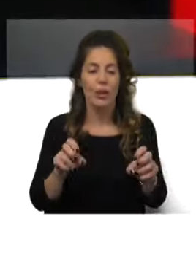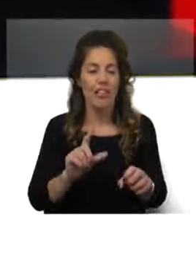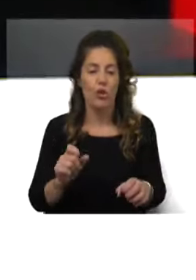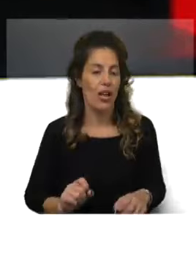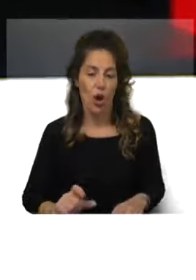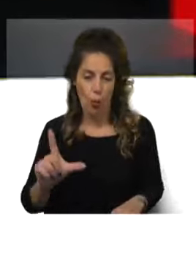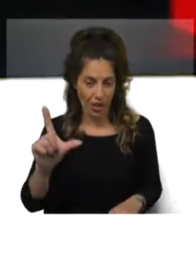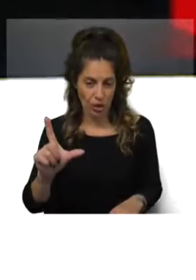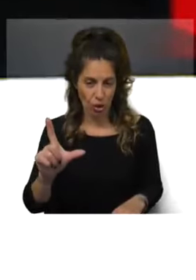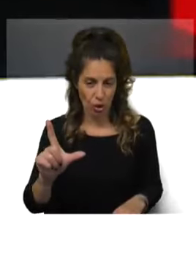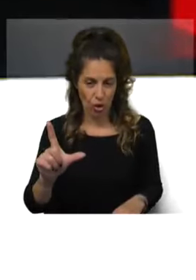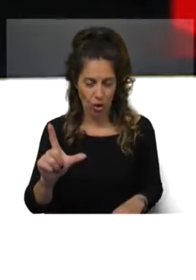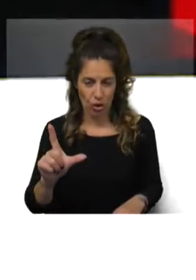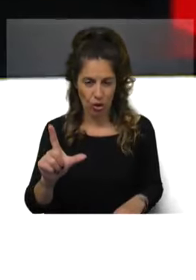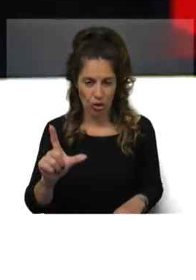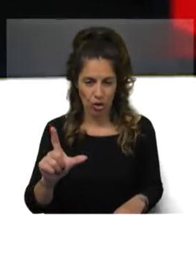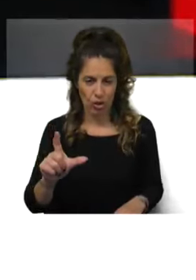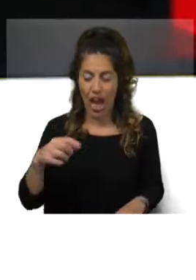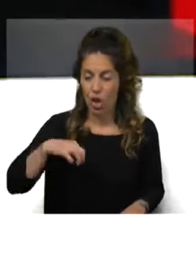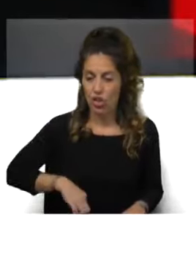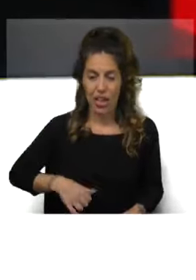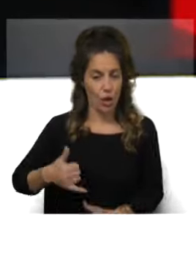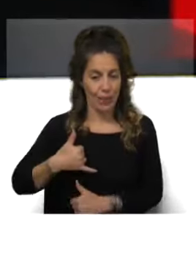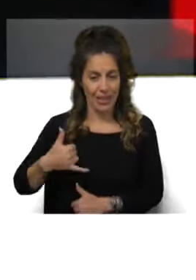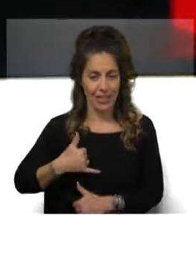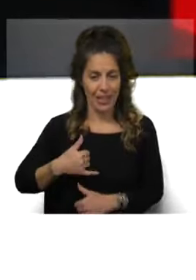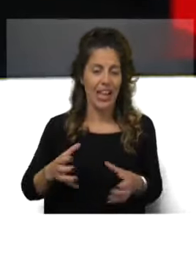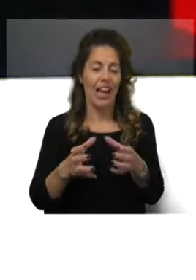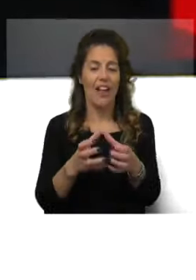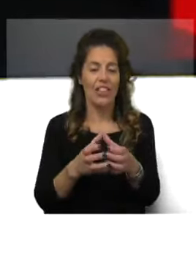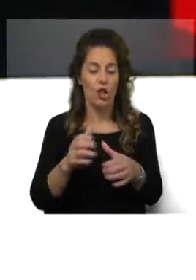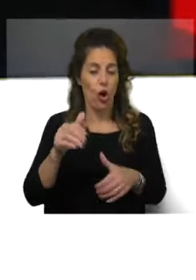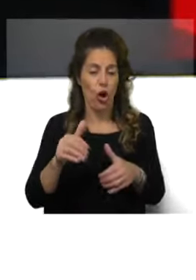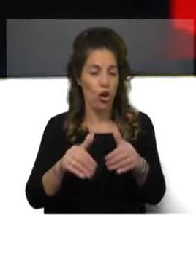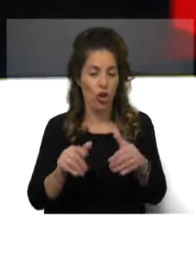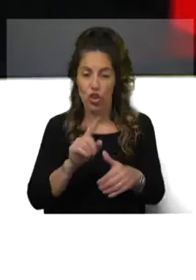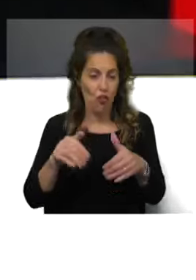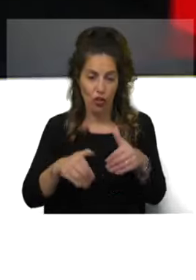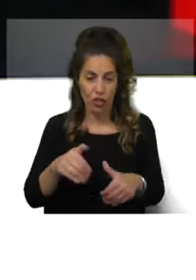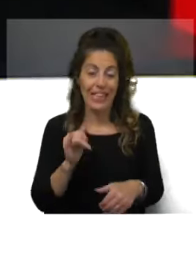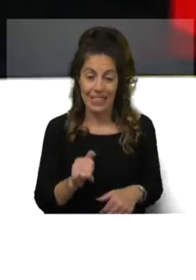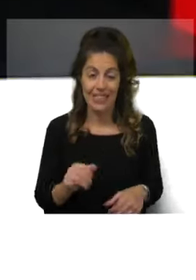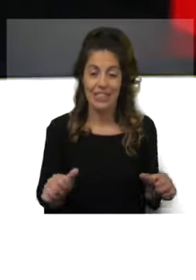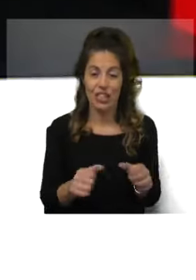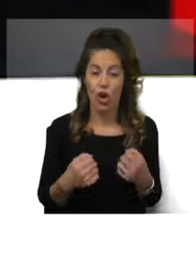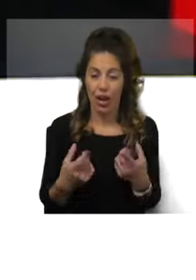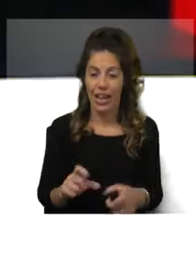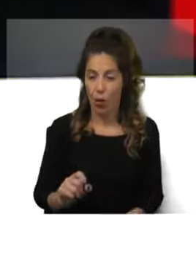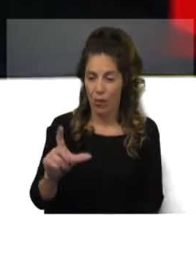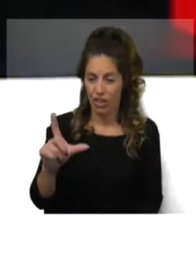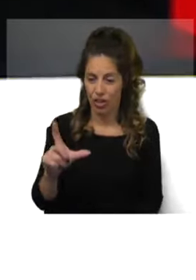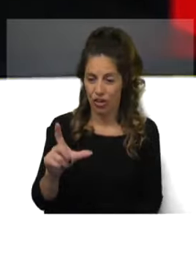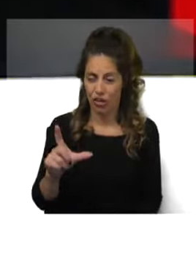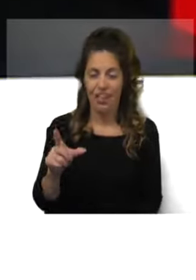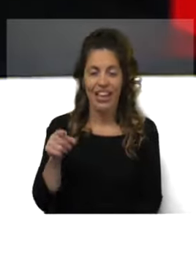aumento este los salarios militares Cabildo no vota hubo aumento Entonces es decir